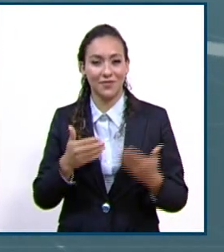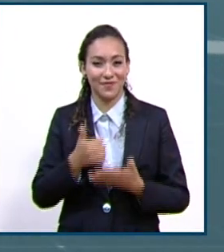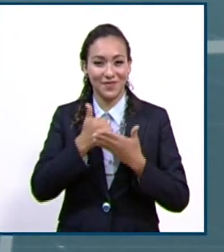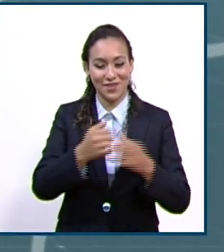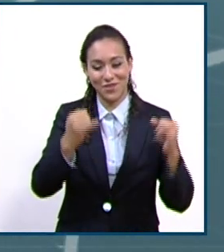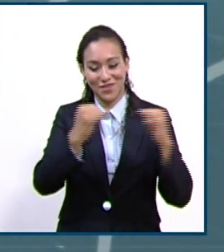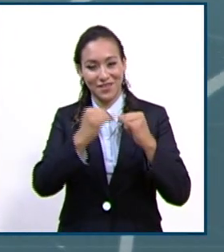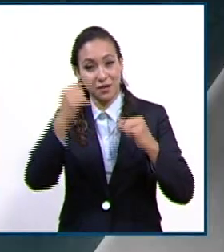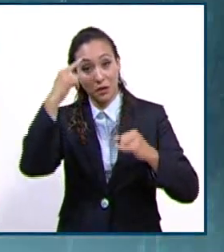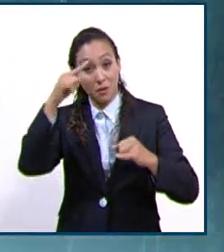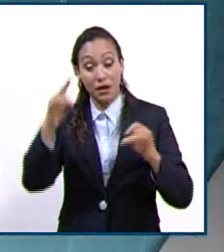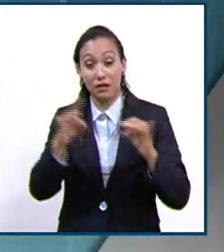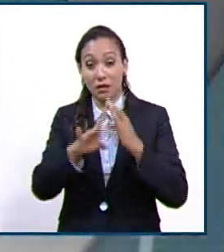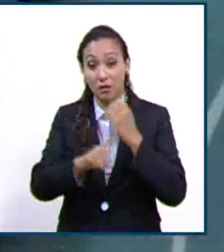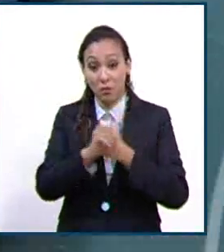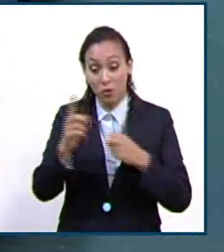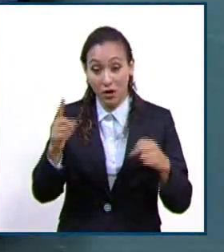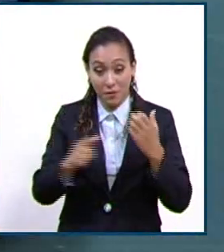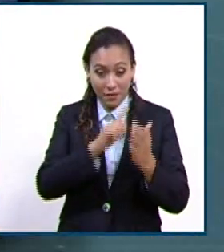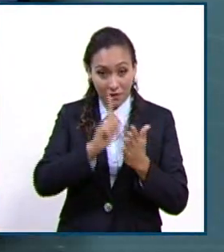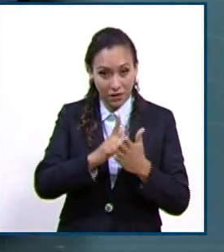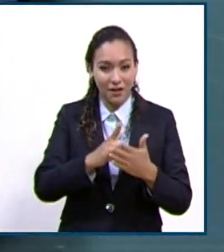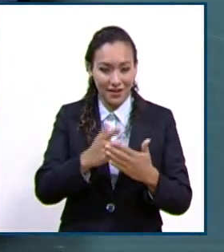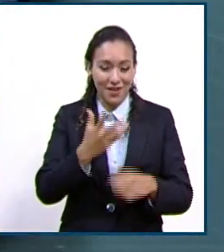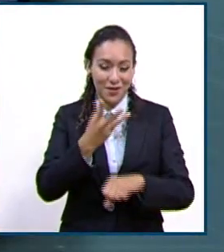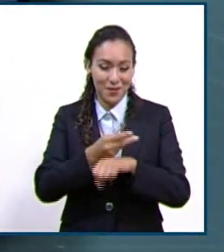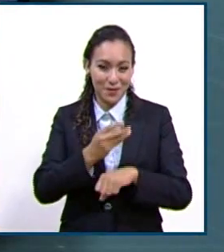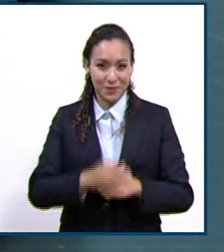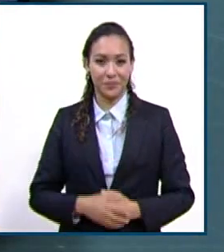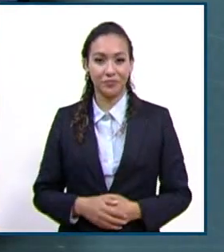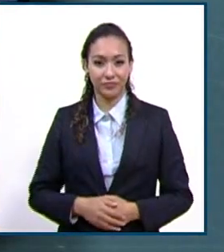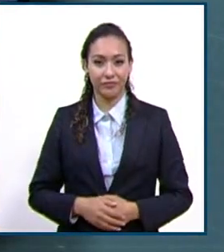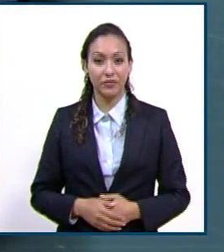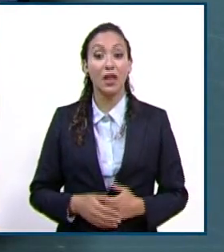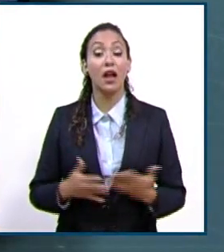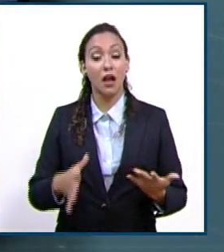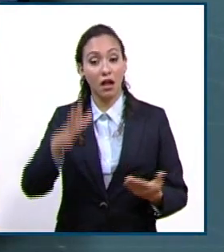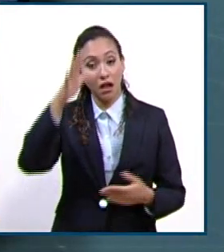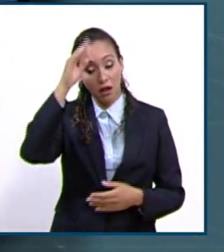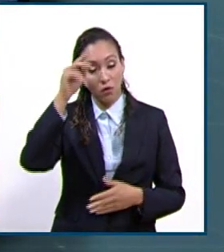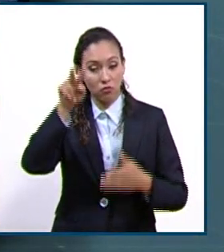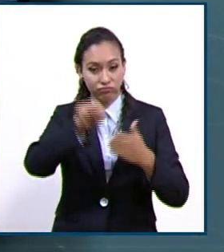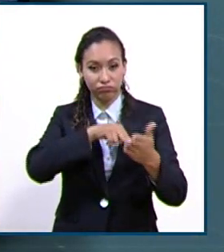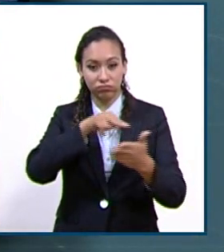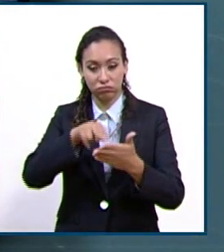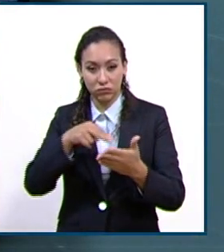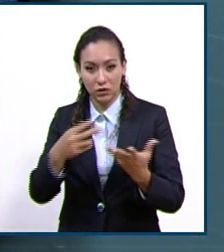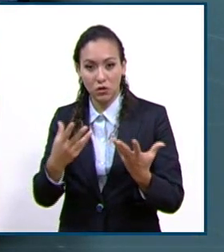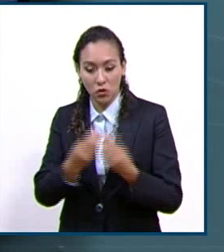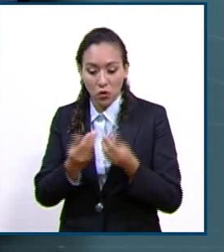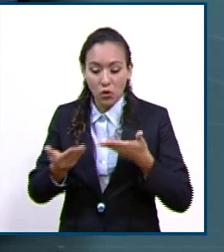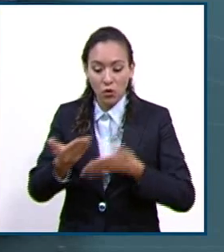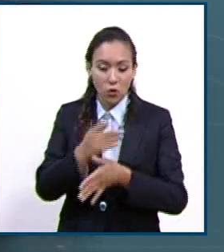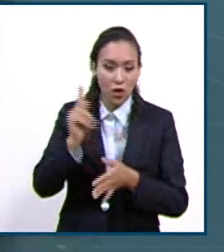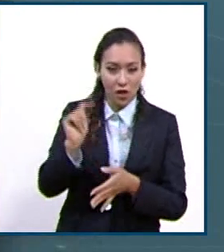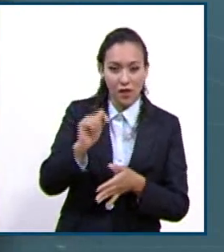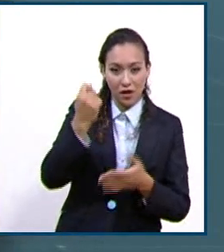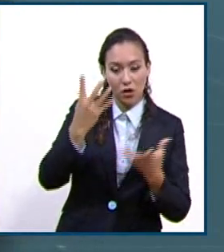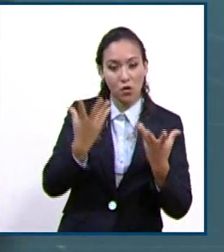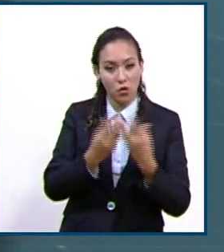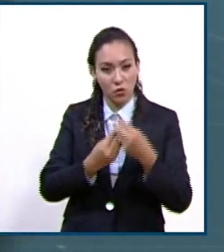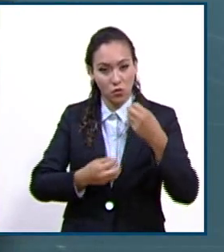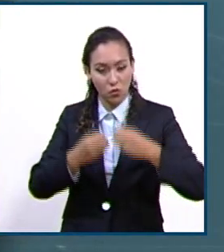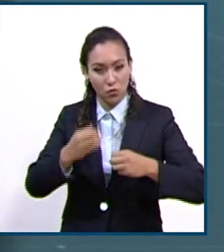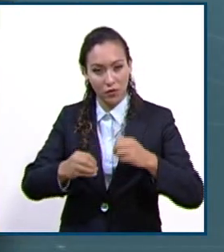dirimir conflictos. A partir de la firma de convenios de interconexión e intercambio de tecnologías con el Poder